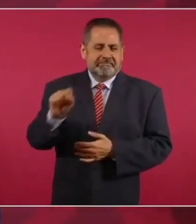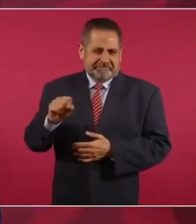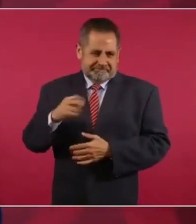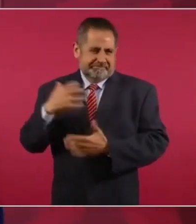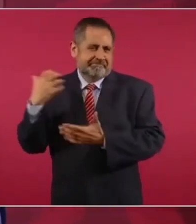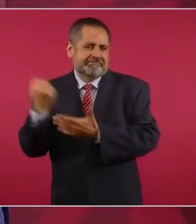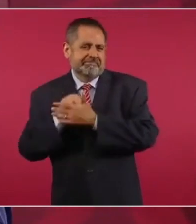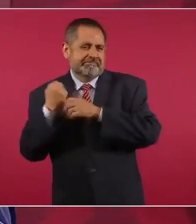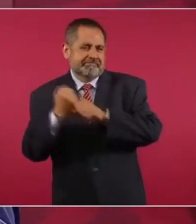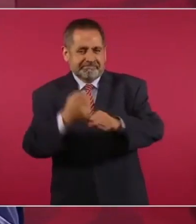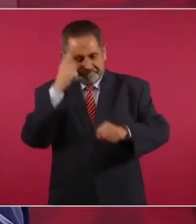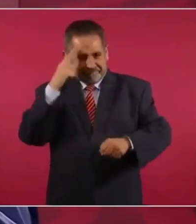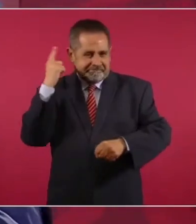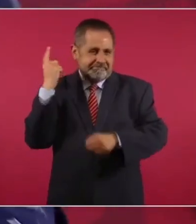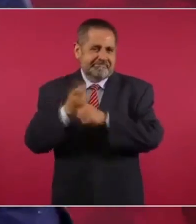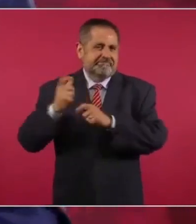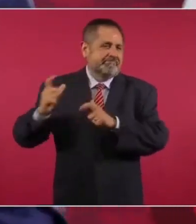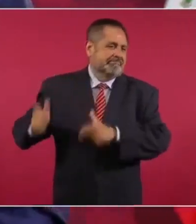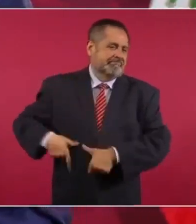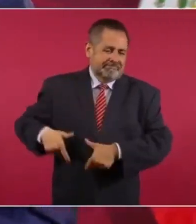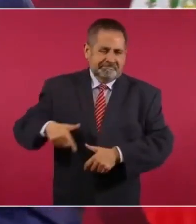para la Serie Mundial.